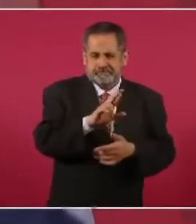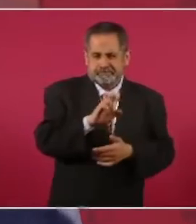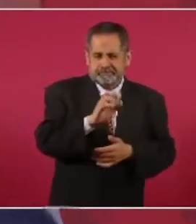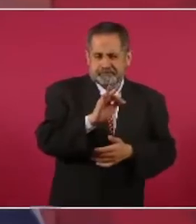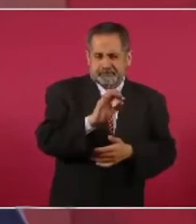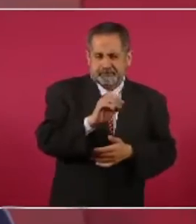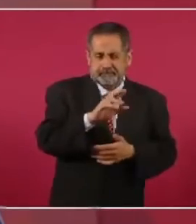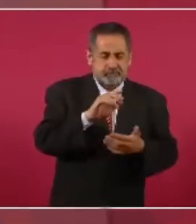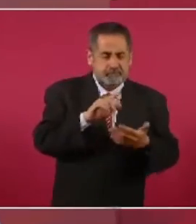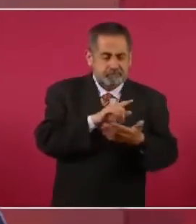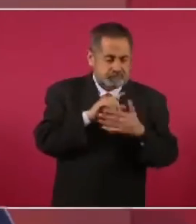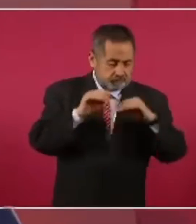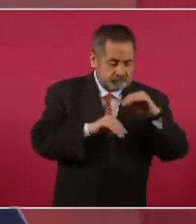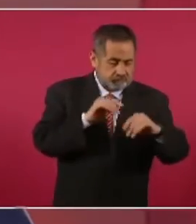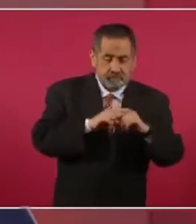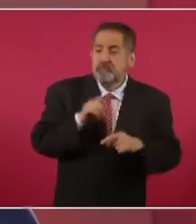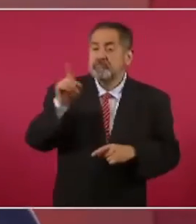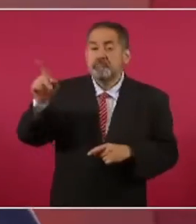excomulgó